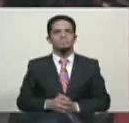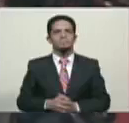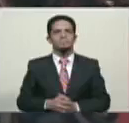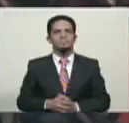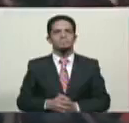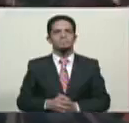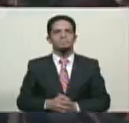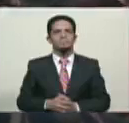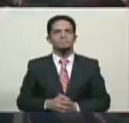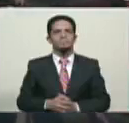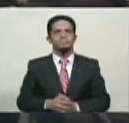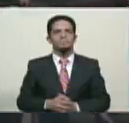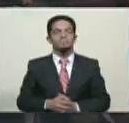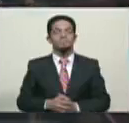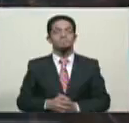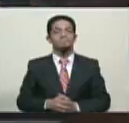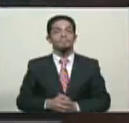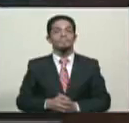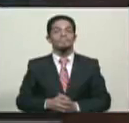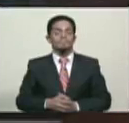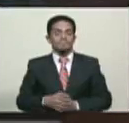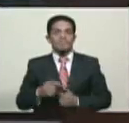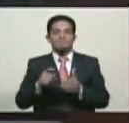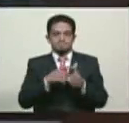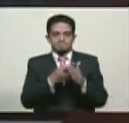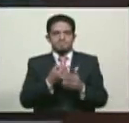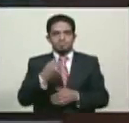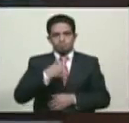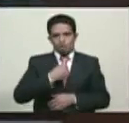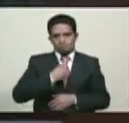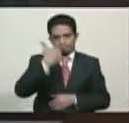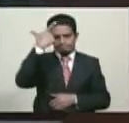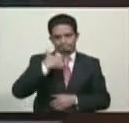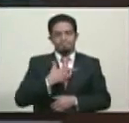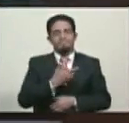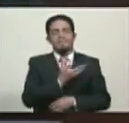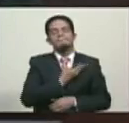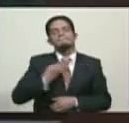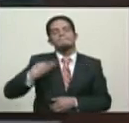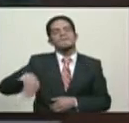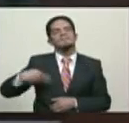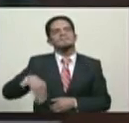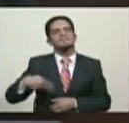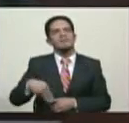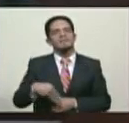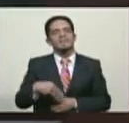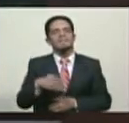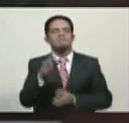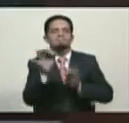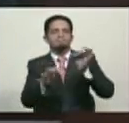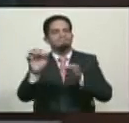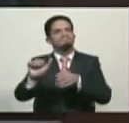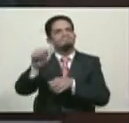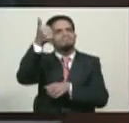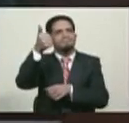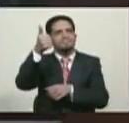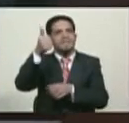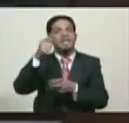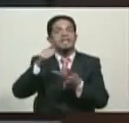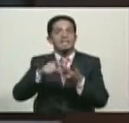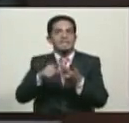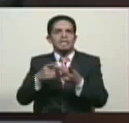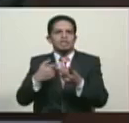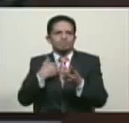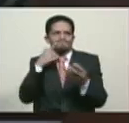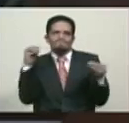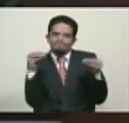Es por esto que como presidente del Tribunal Supremo de Justicia y en nombre del Poder Judicial, fiel al cumplimiento de la Constitución